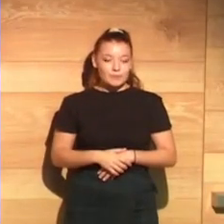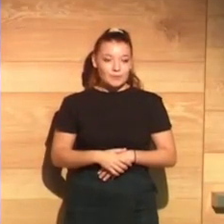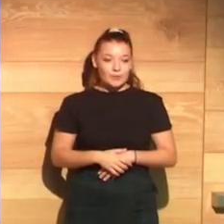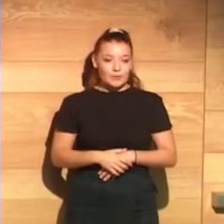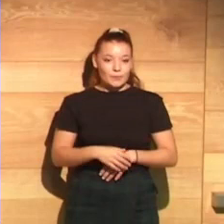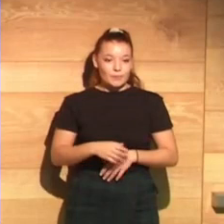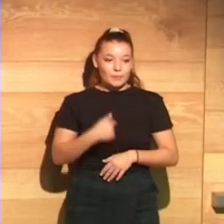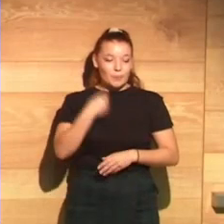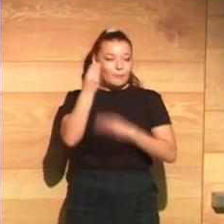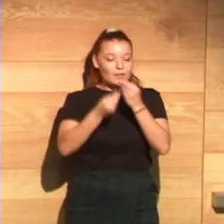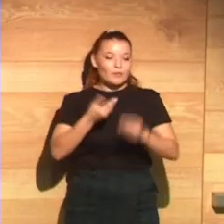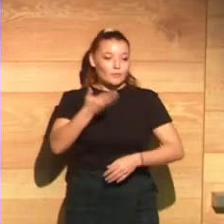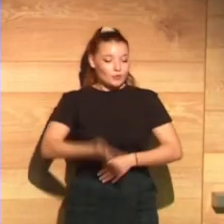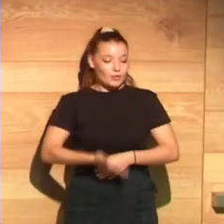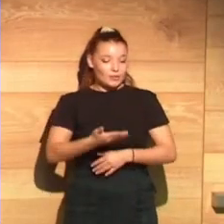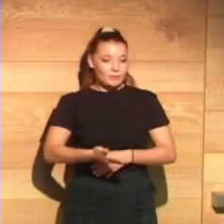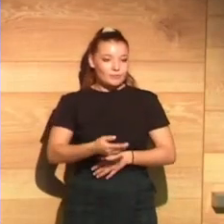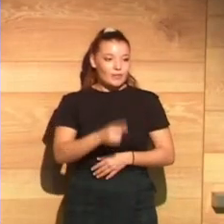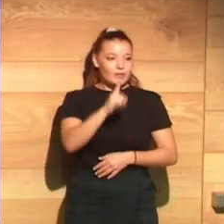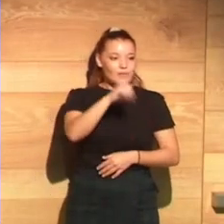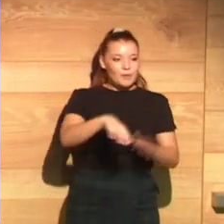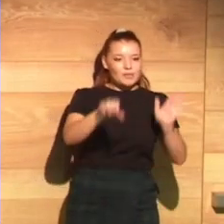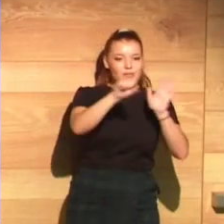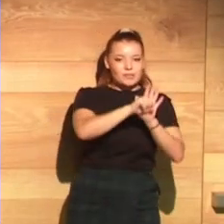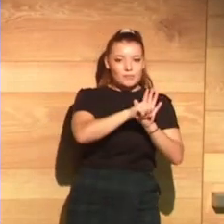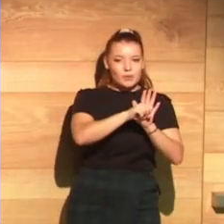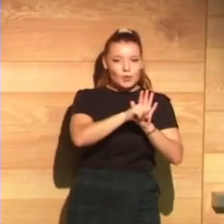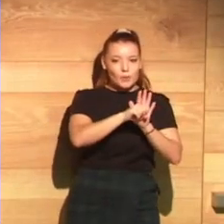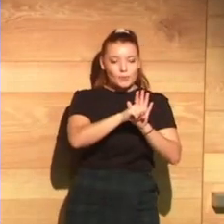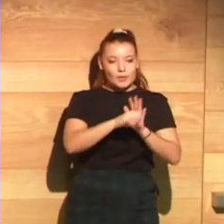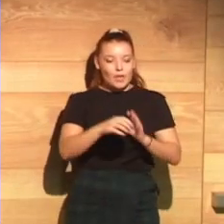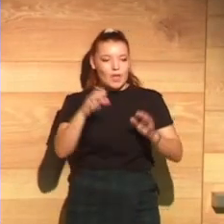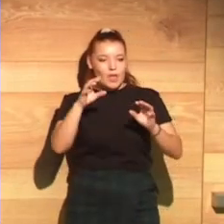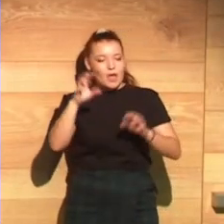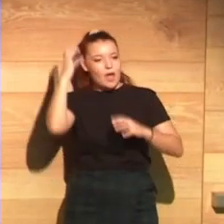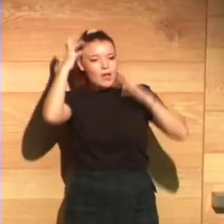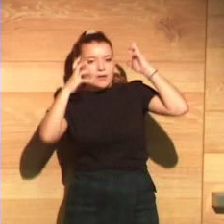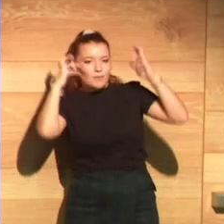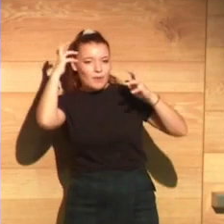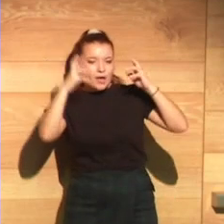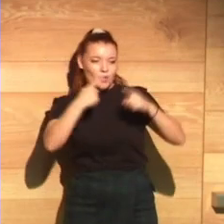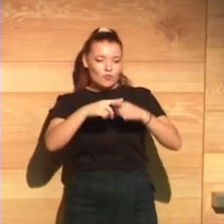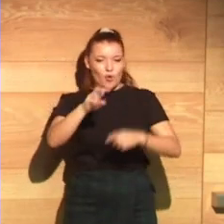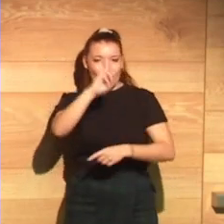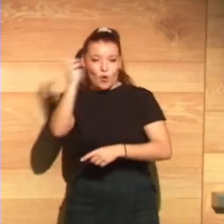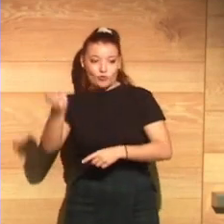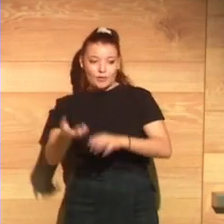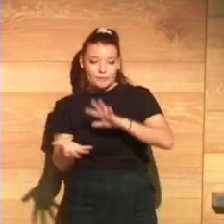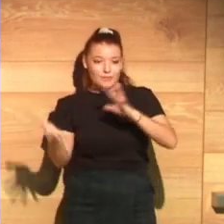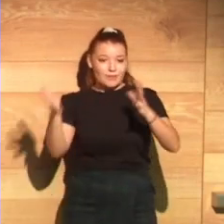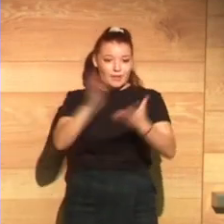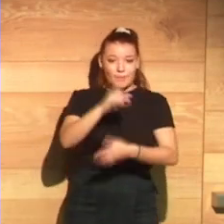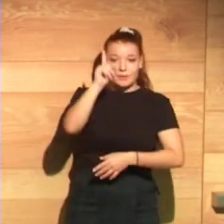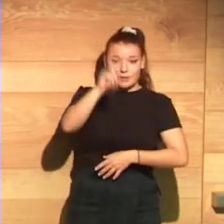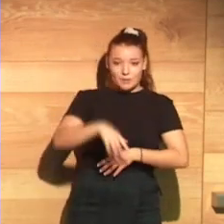pero sí que me importa eso. Luego ahí siempre aparece simbologías de plantas, animales y tal, que también se van